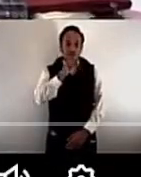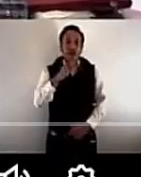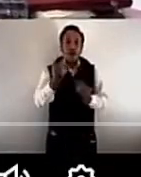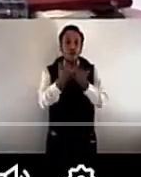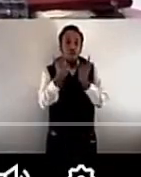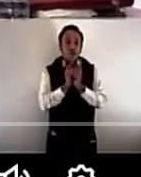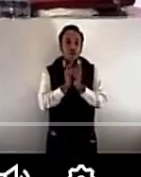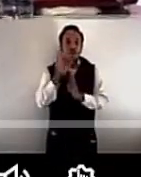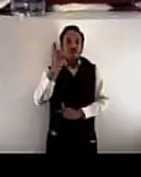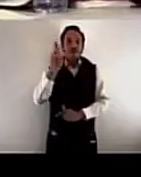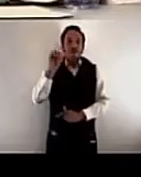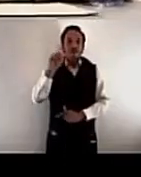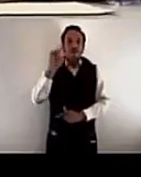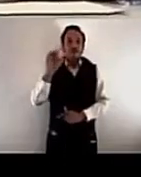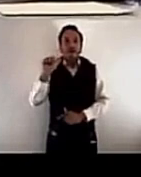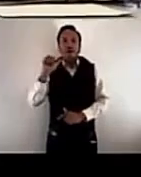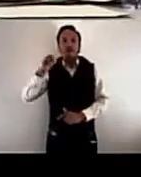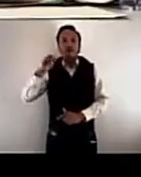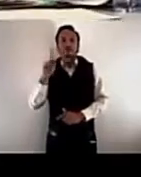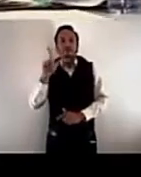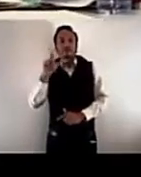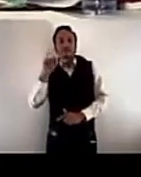en la política nacional